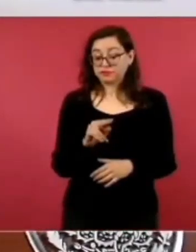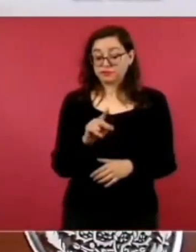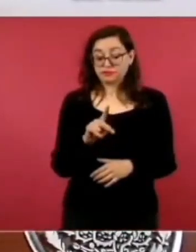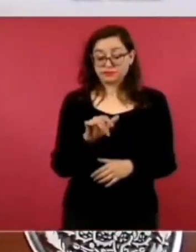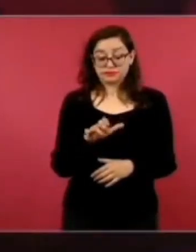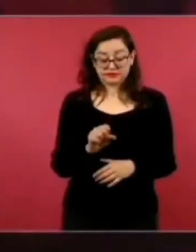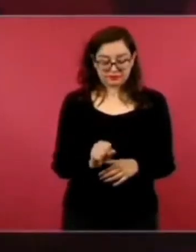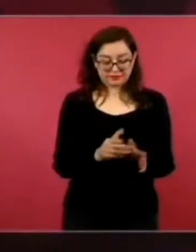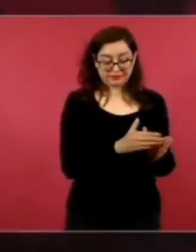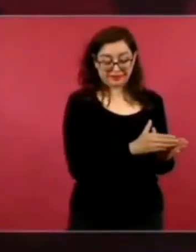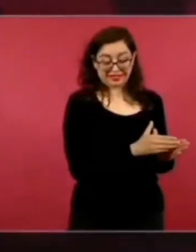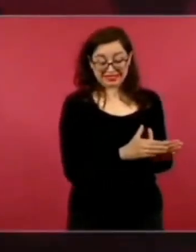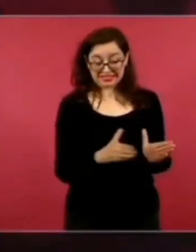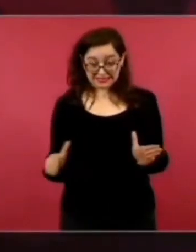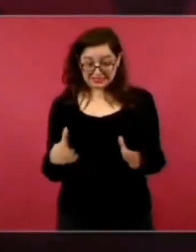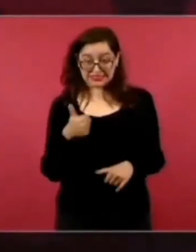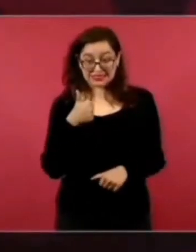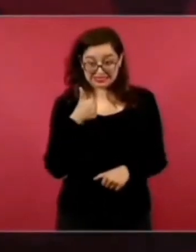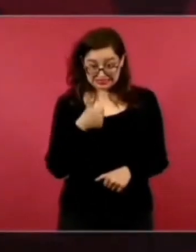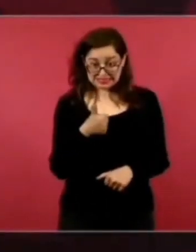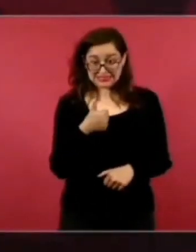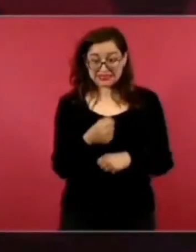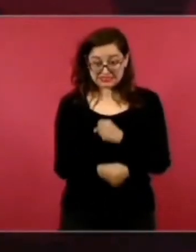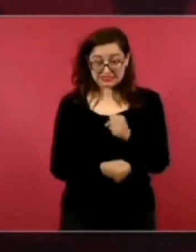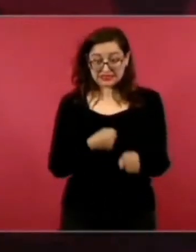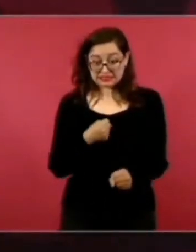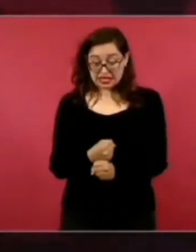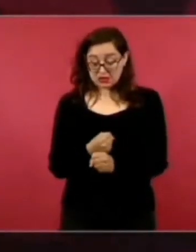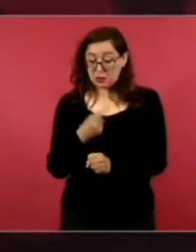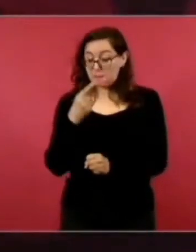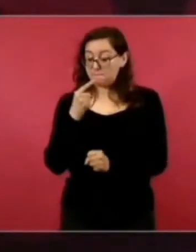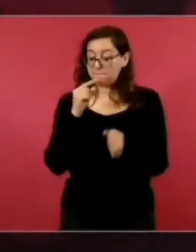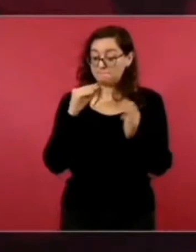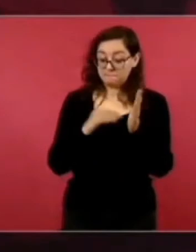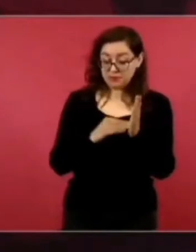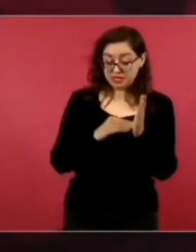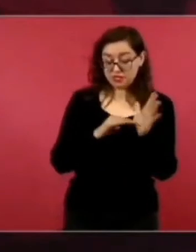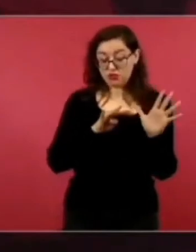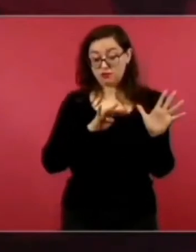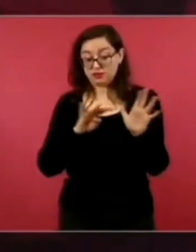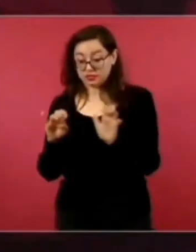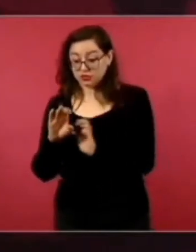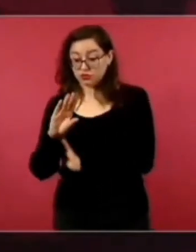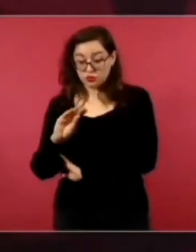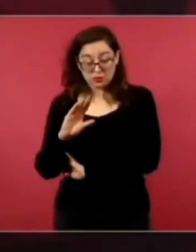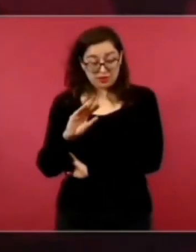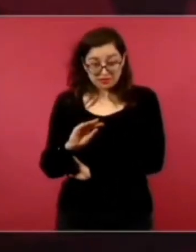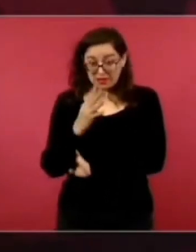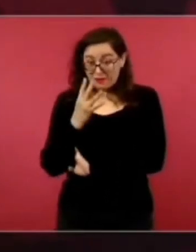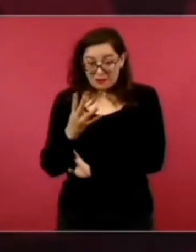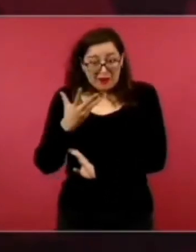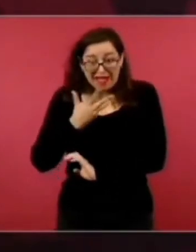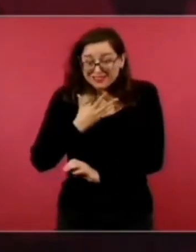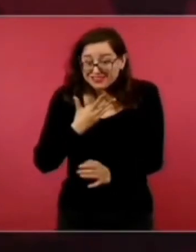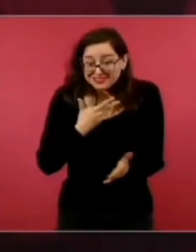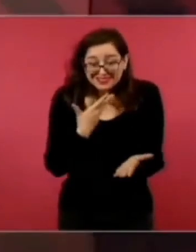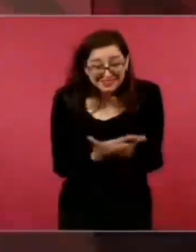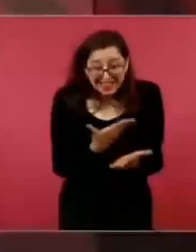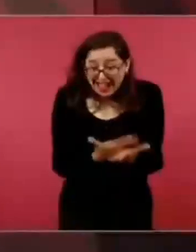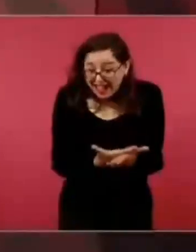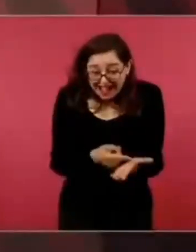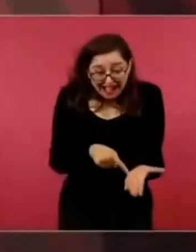finales de Salinas, en el 94, lo pueden ver en la